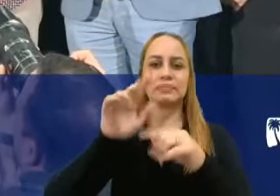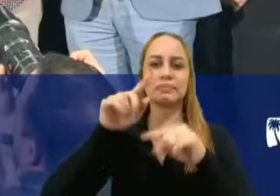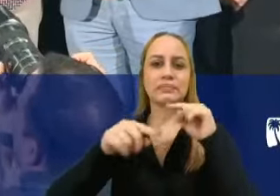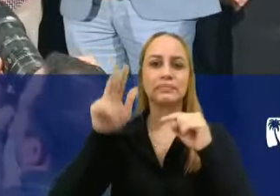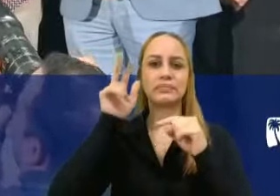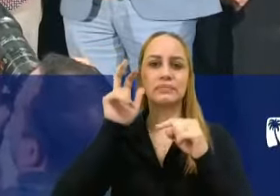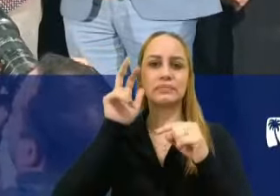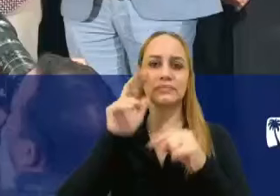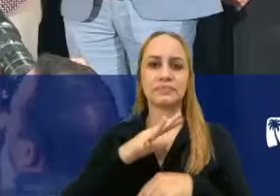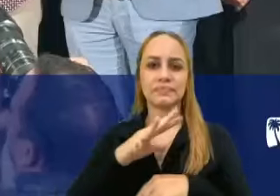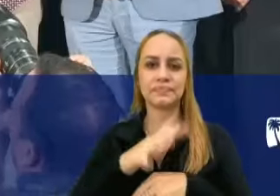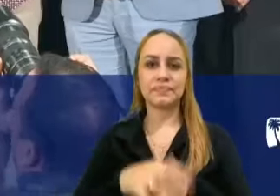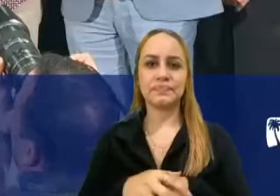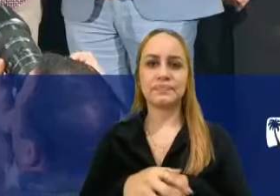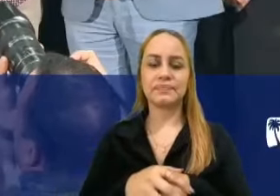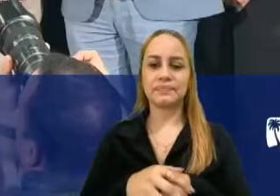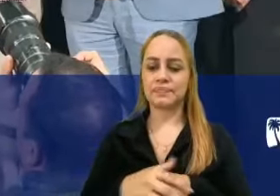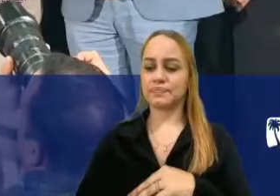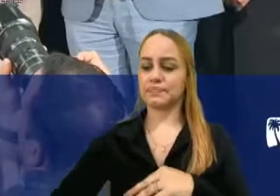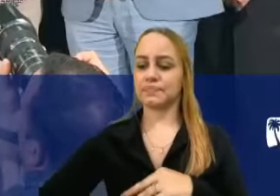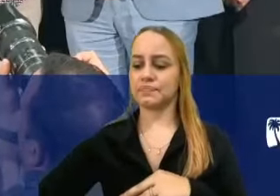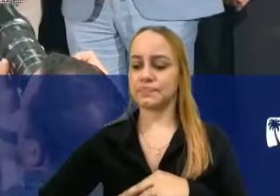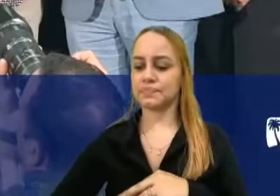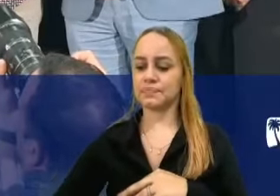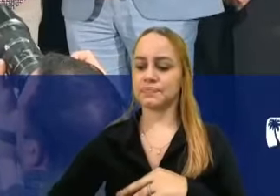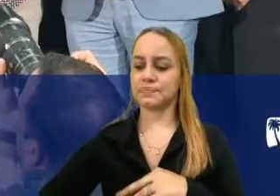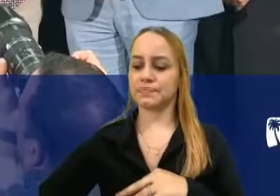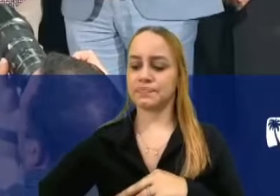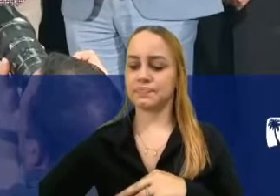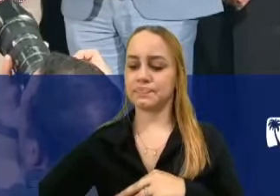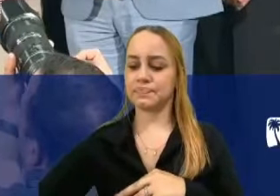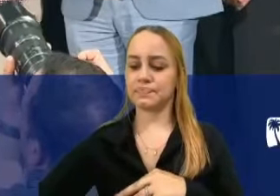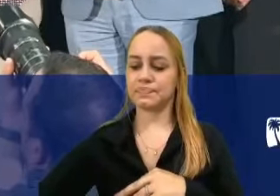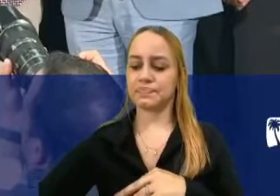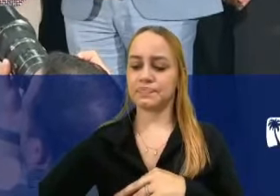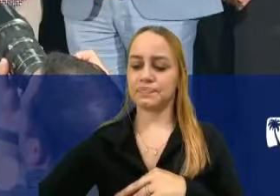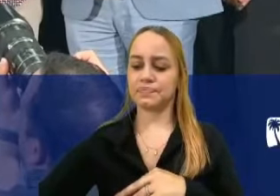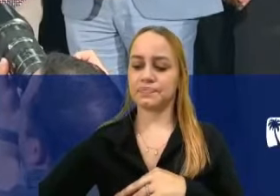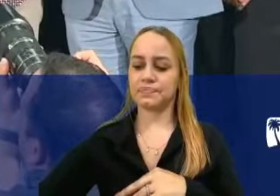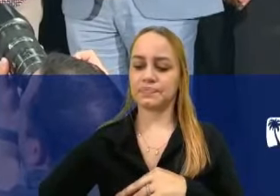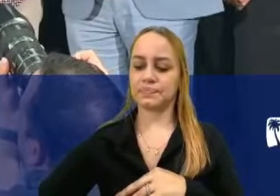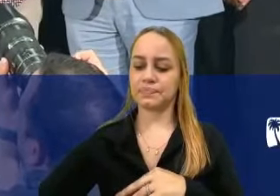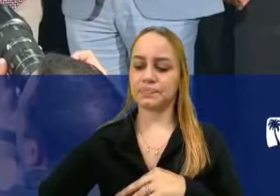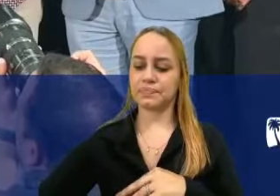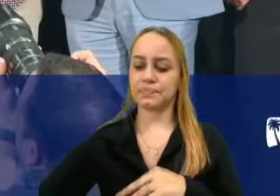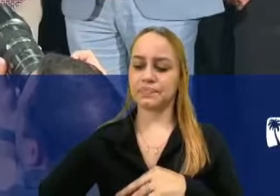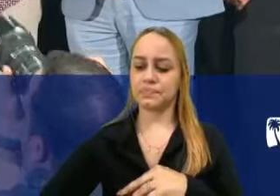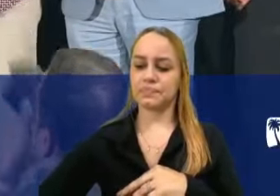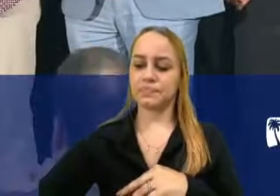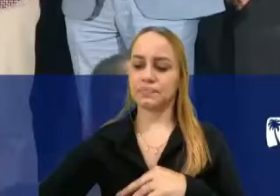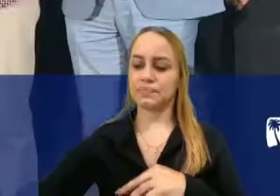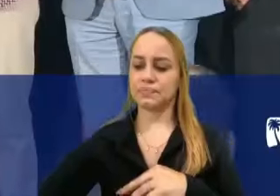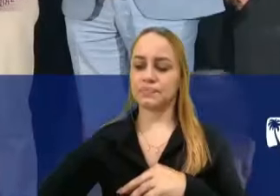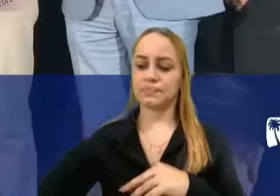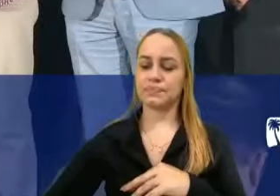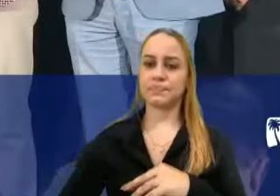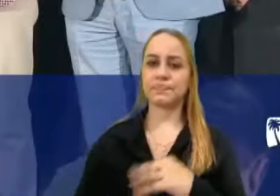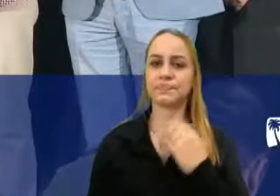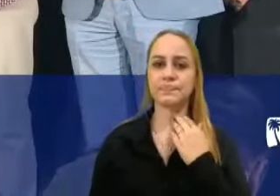algunos aspectos importante verdad de lo que debemos ver en los próximos dos meses como adelanté en unos minutos